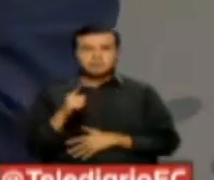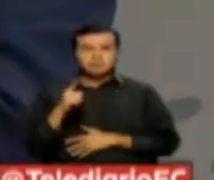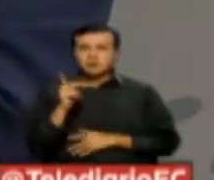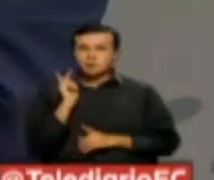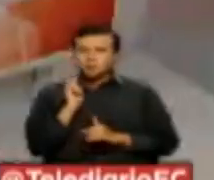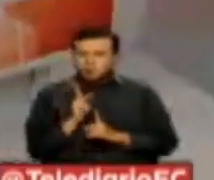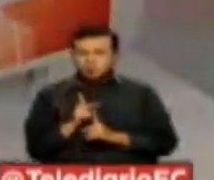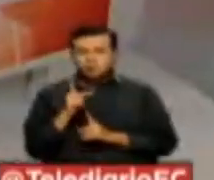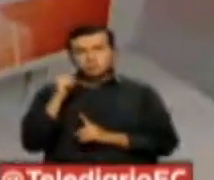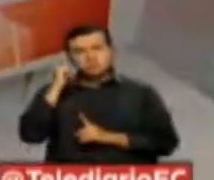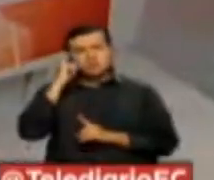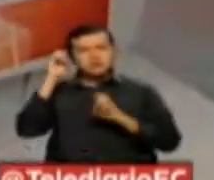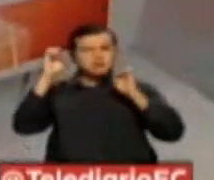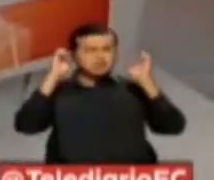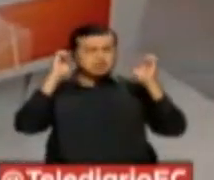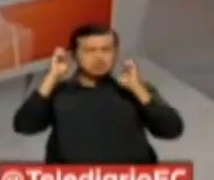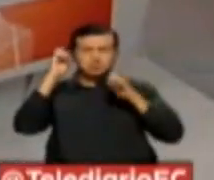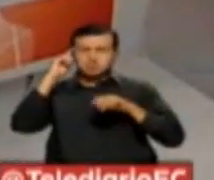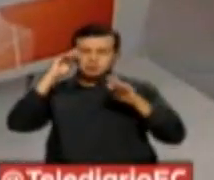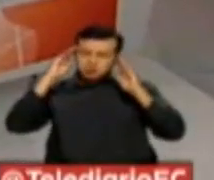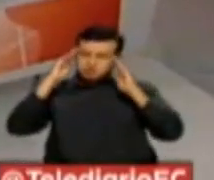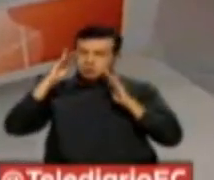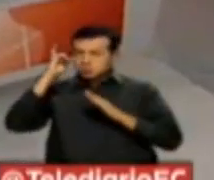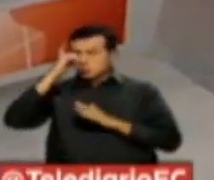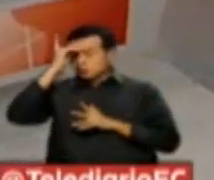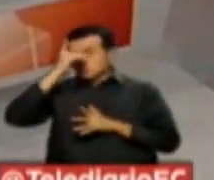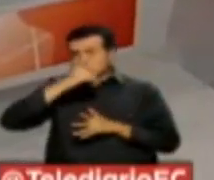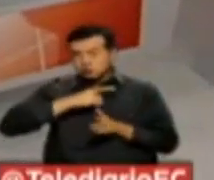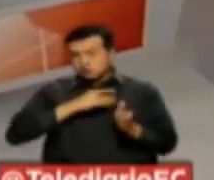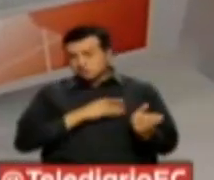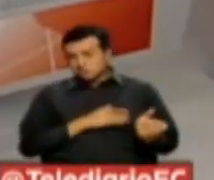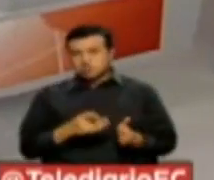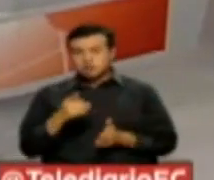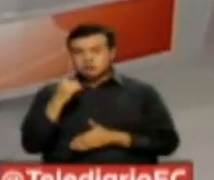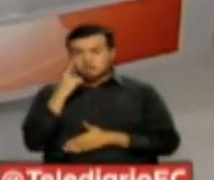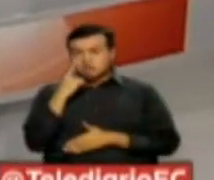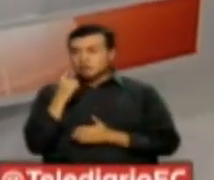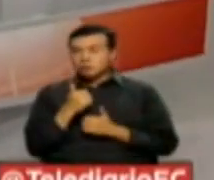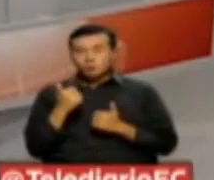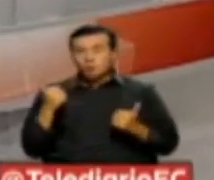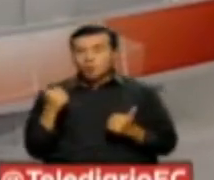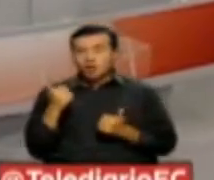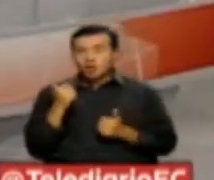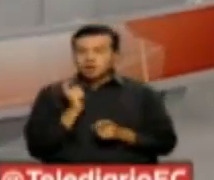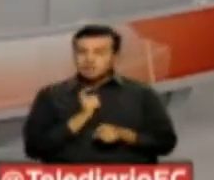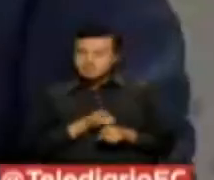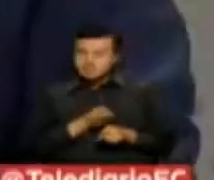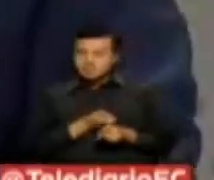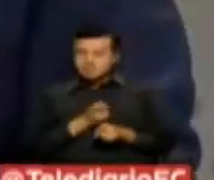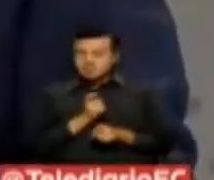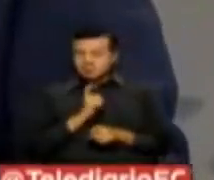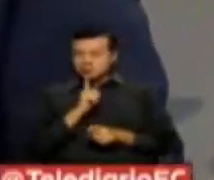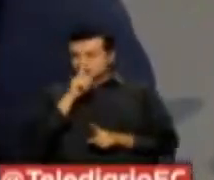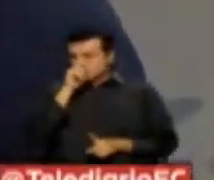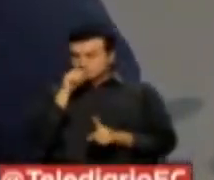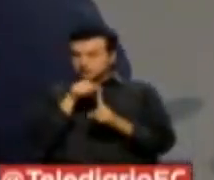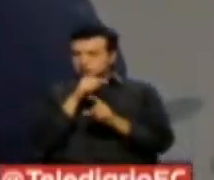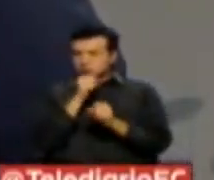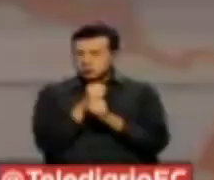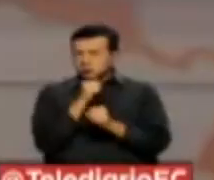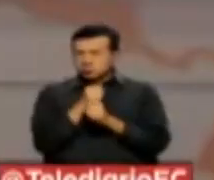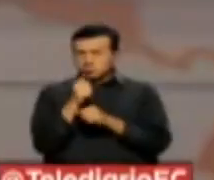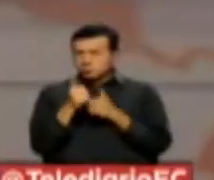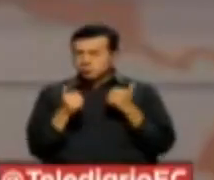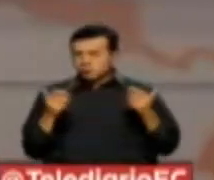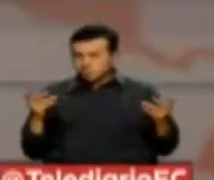algún punto la política pública debe tomar decisiones y decidir por determinadas líneas de trabajo cuáles está